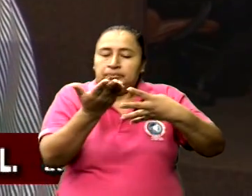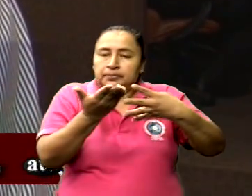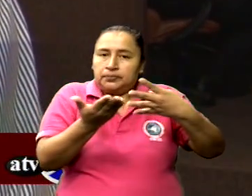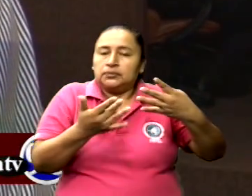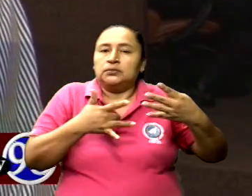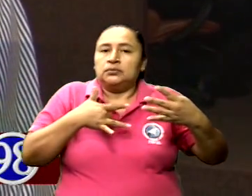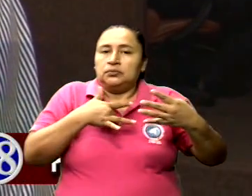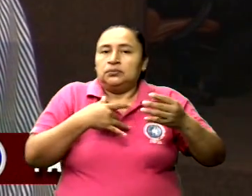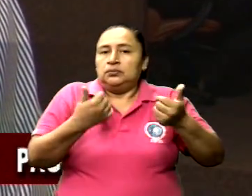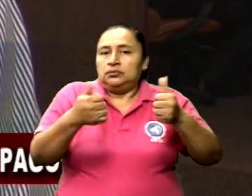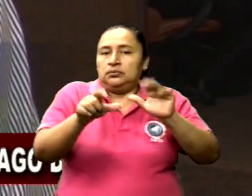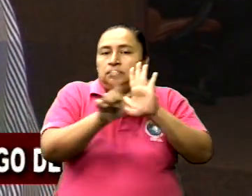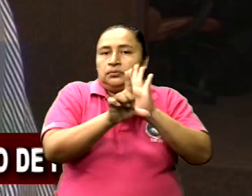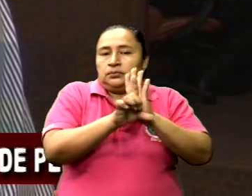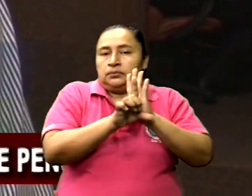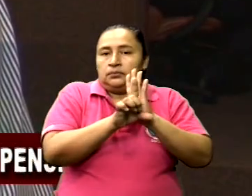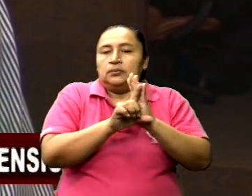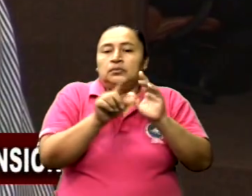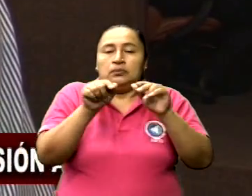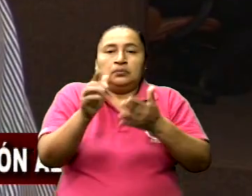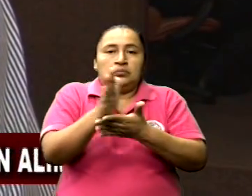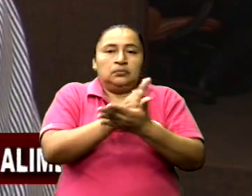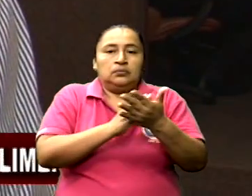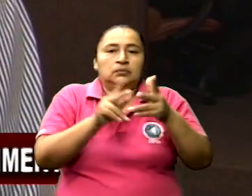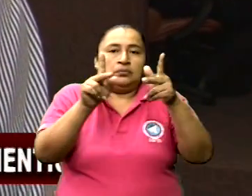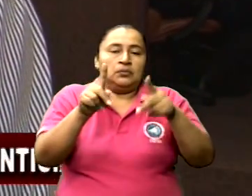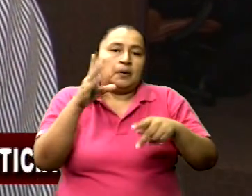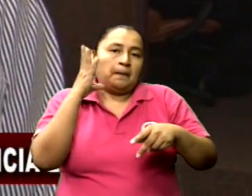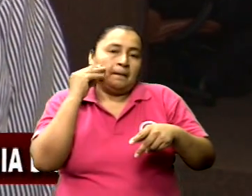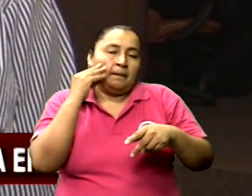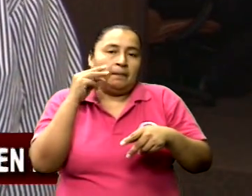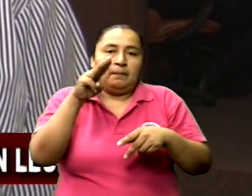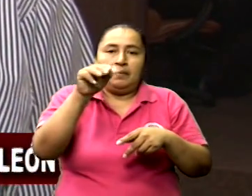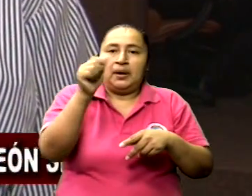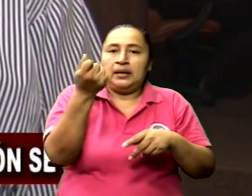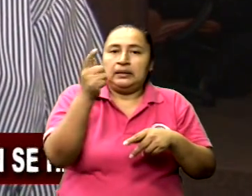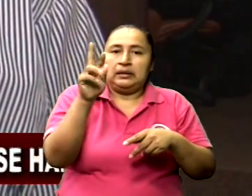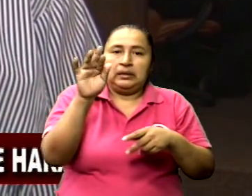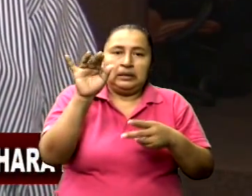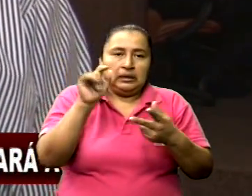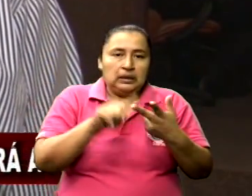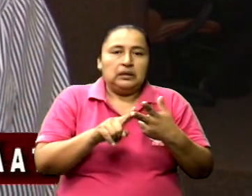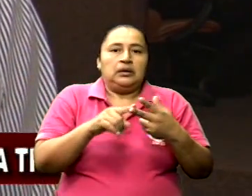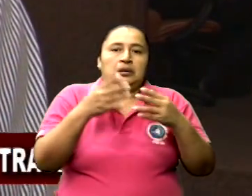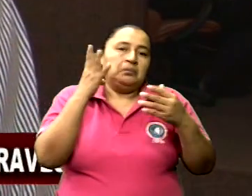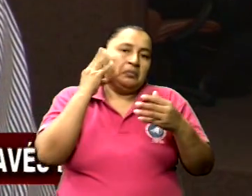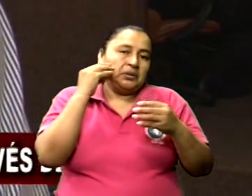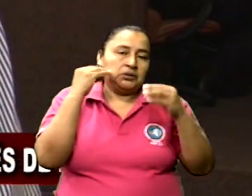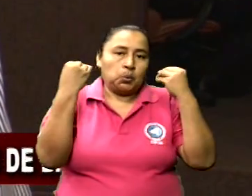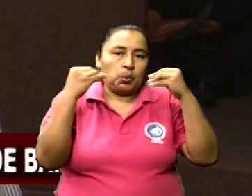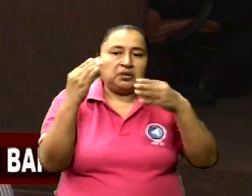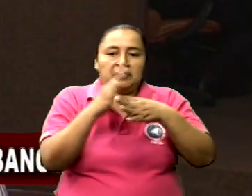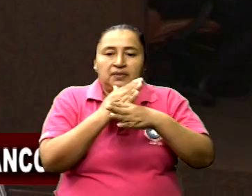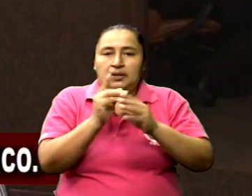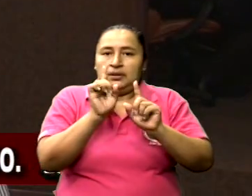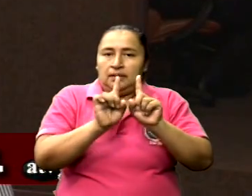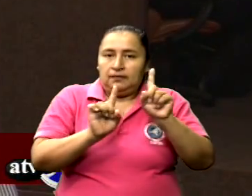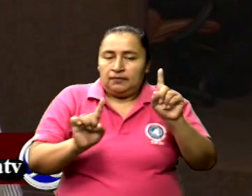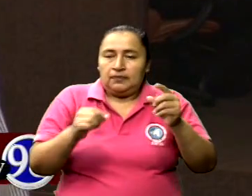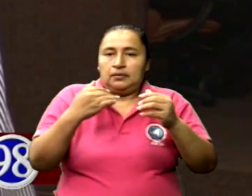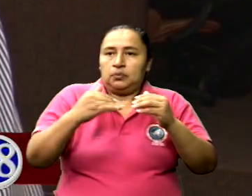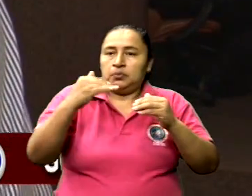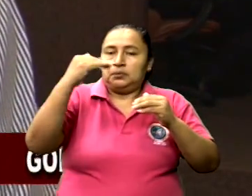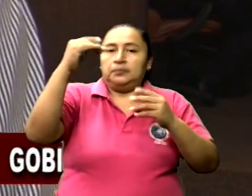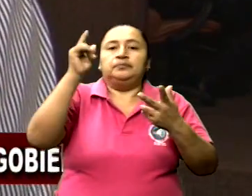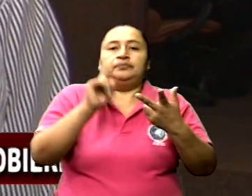ley, que entre algunos son tener una maestría, tener 10 años de experiencia educativa en los diferentes niveles.